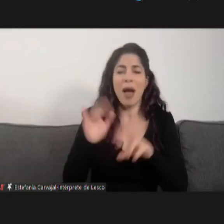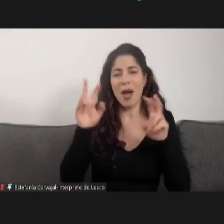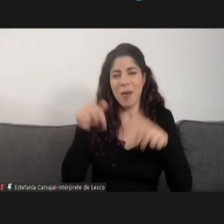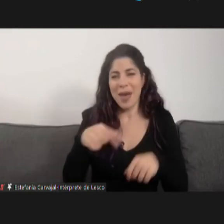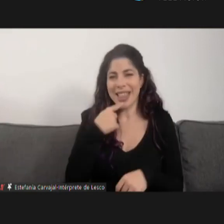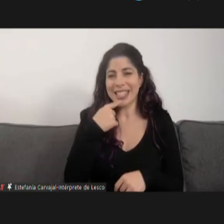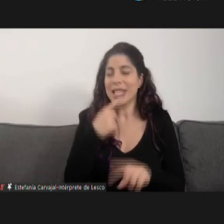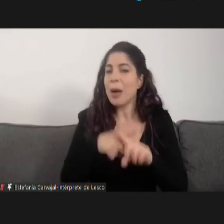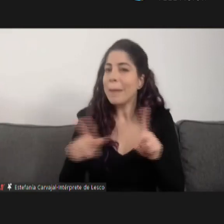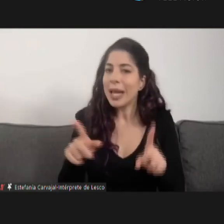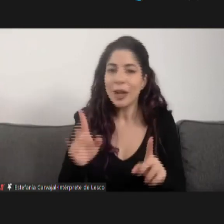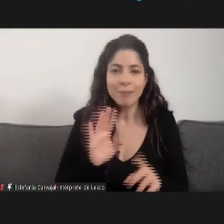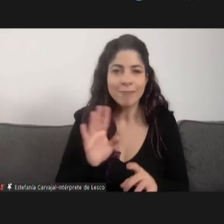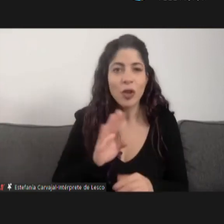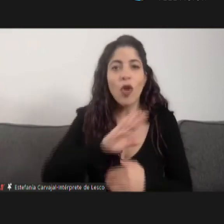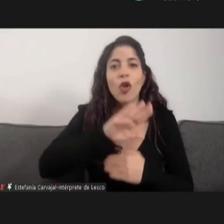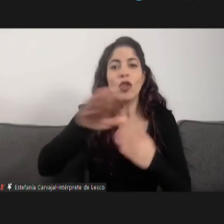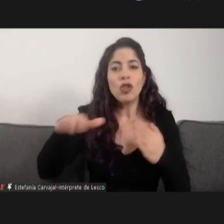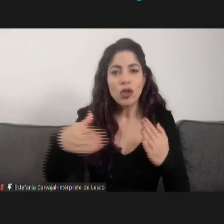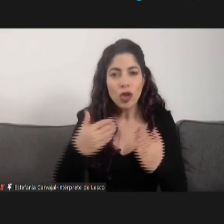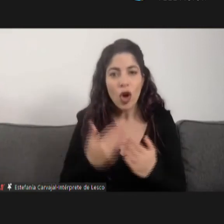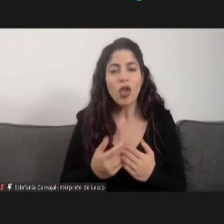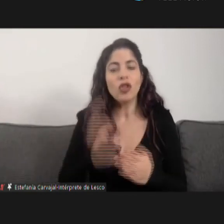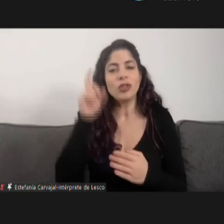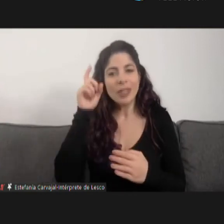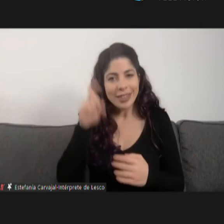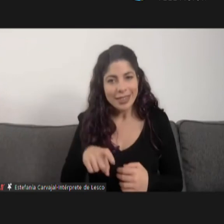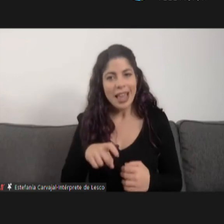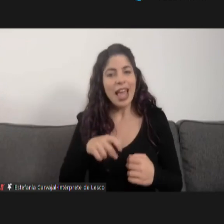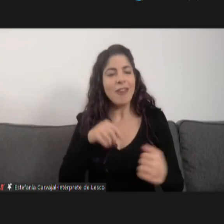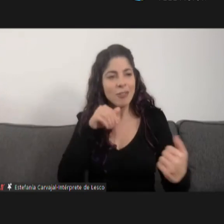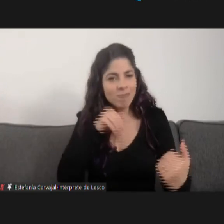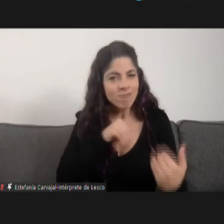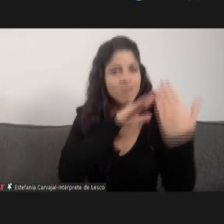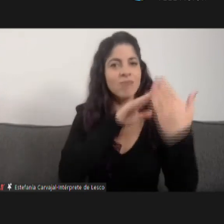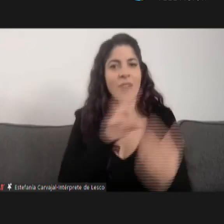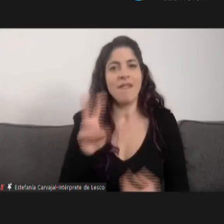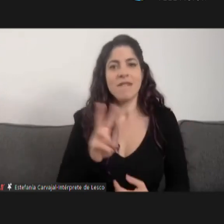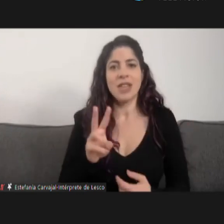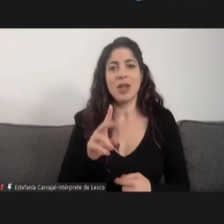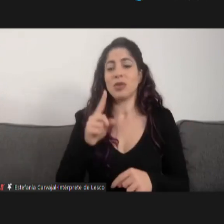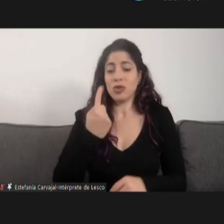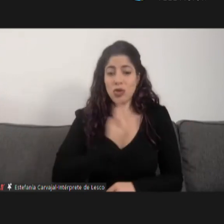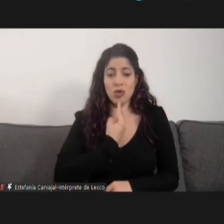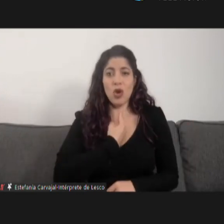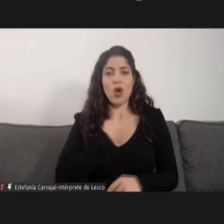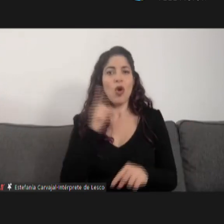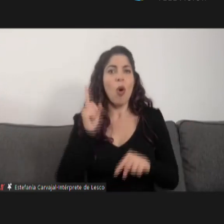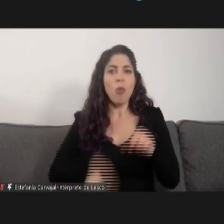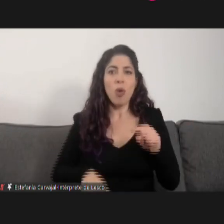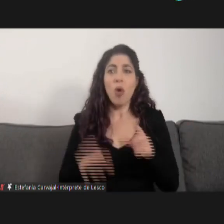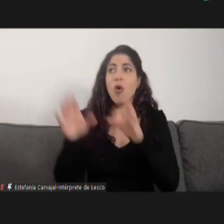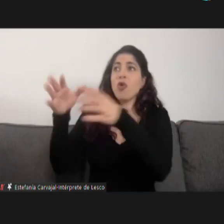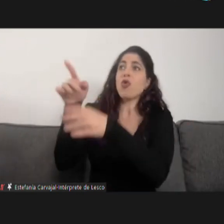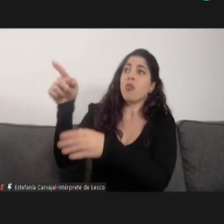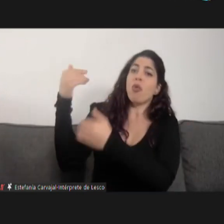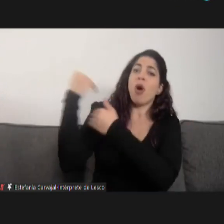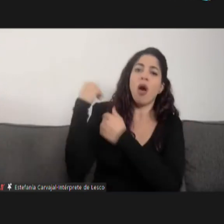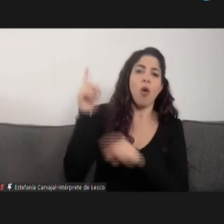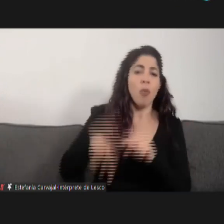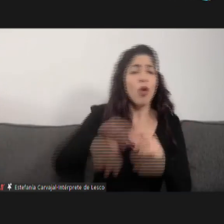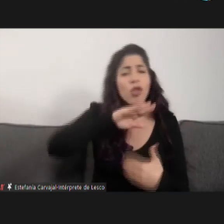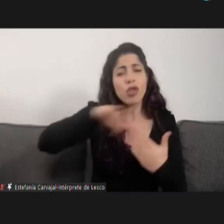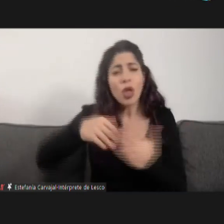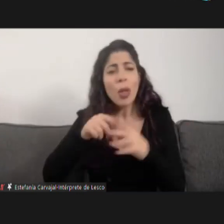tenemos que cargar con esta batalla en contra del virus. Aquí no podemos hacerlo solos, un sector de la población, todos dependemos de